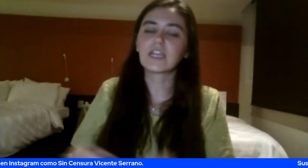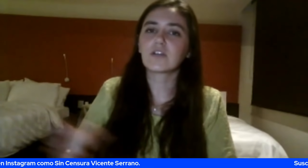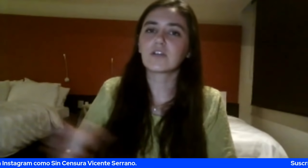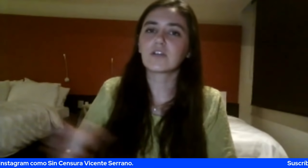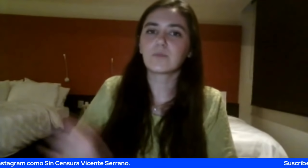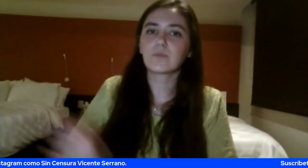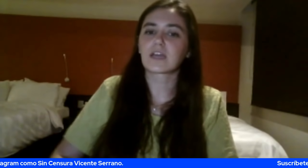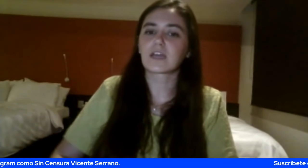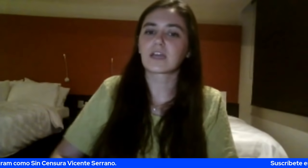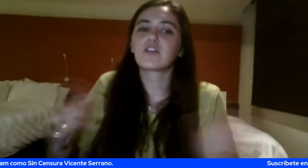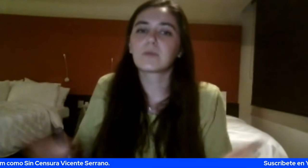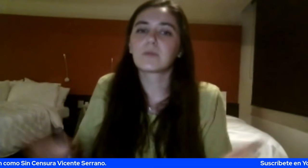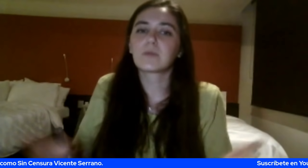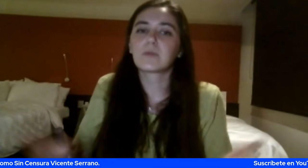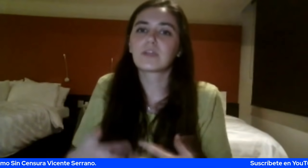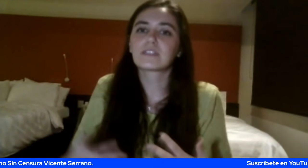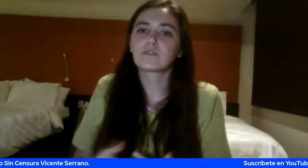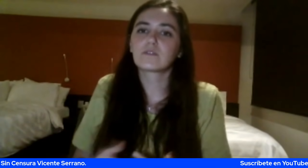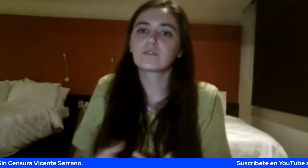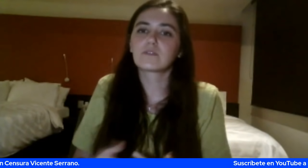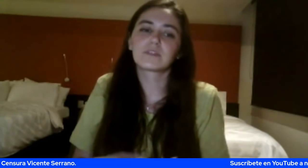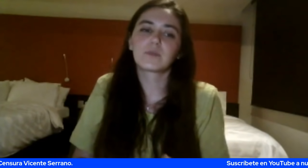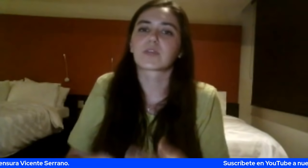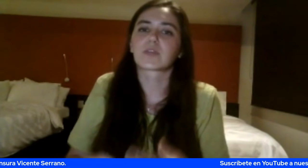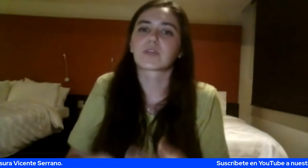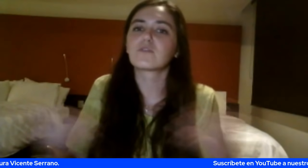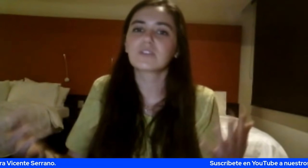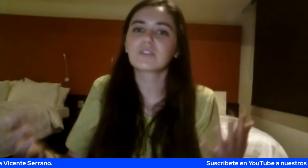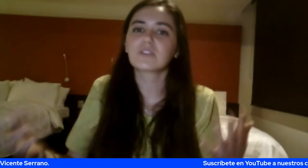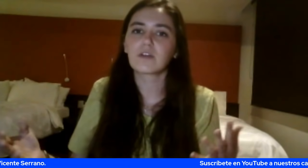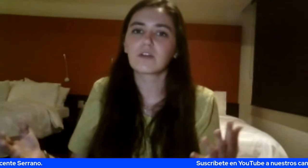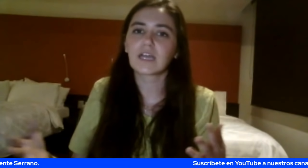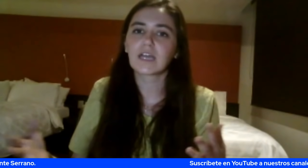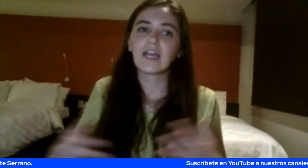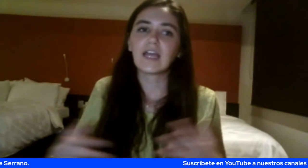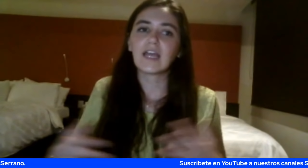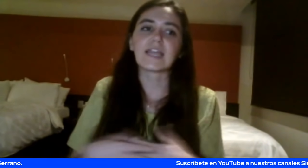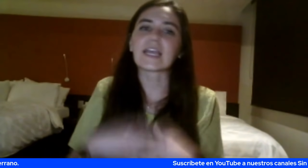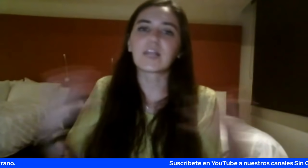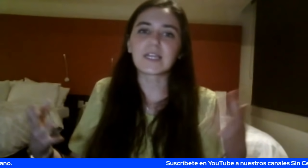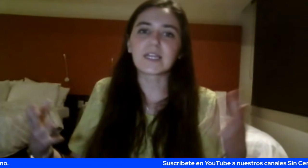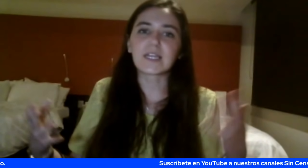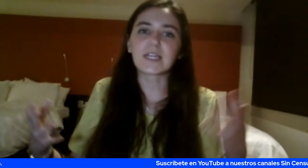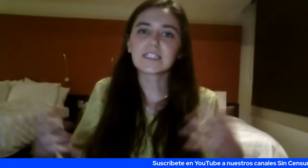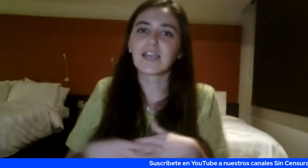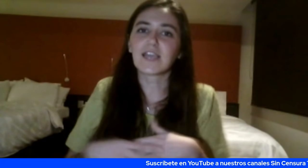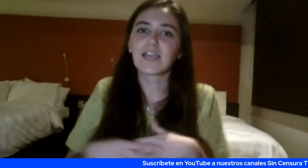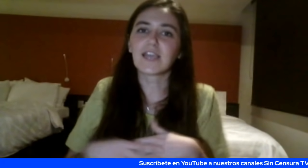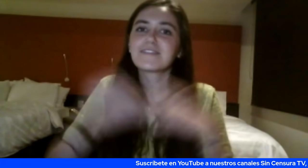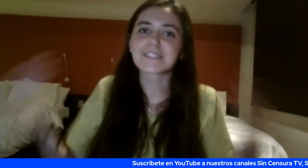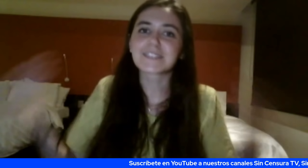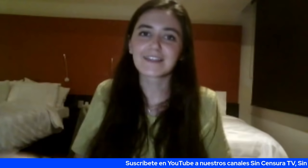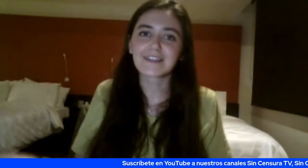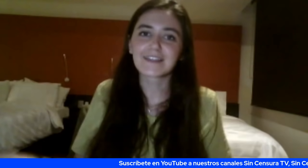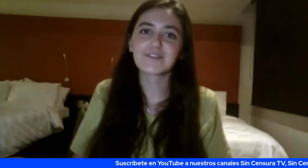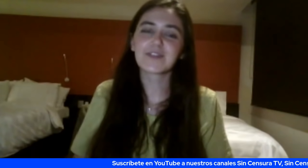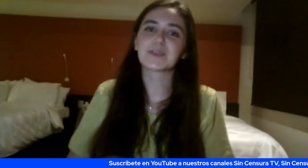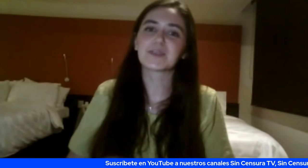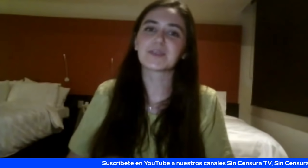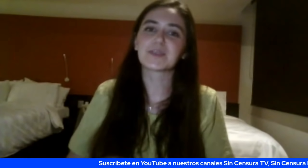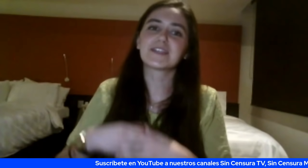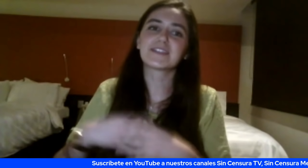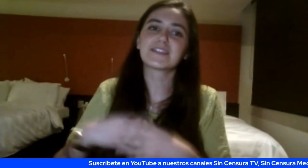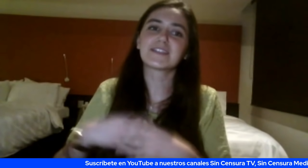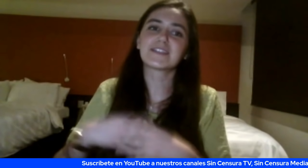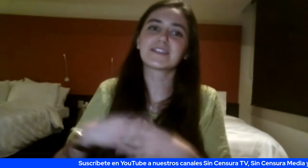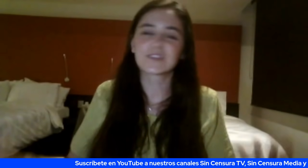que, o sea, ahora lo llaman polarización justamente pues porque no se habían dado cuenta de que en el país existía una diversidad enorme de